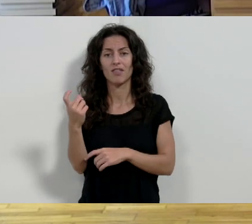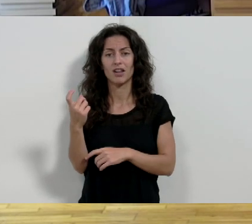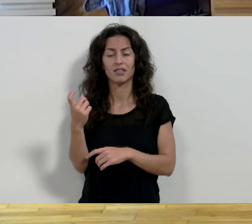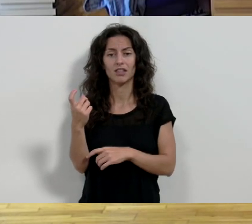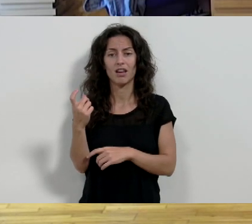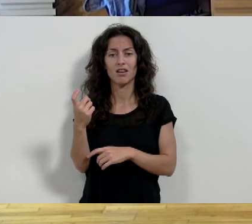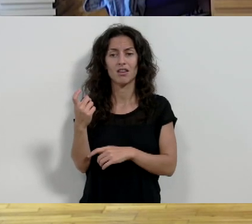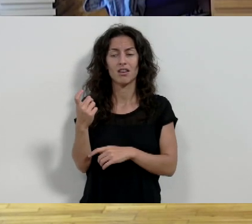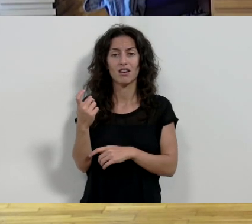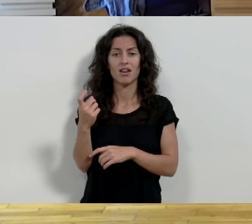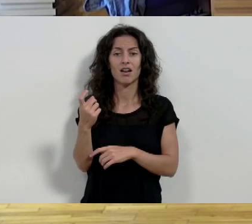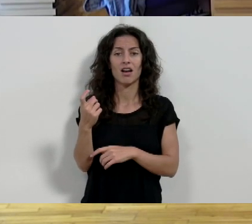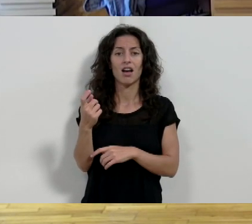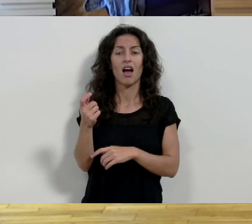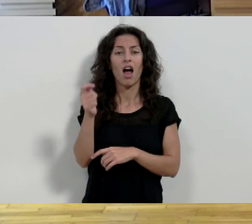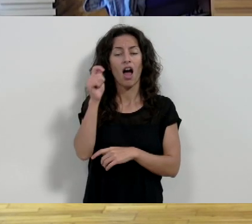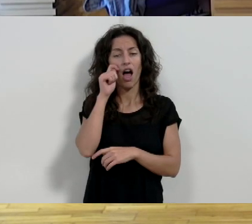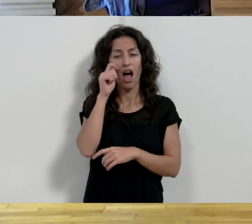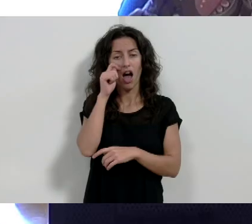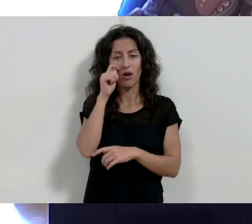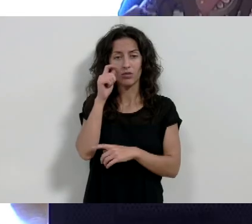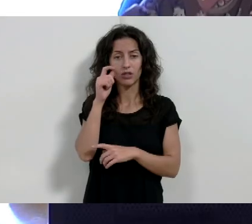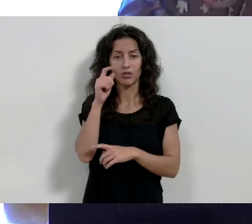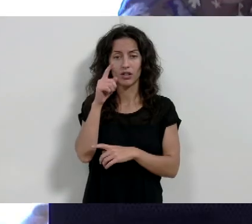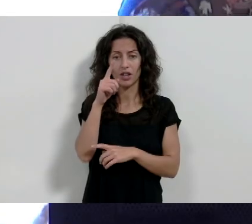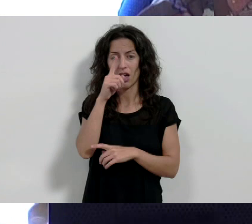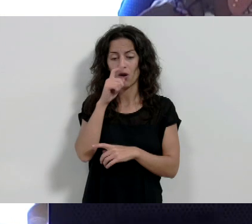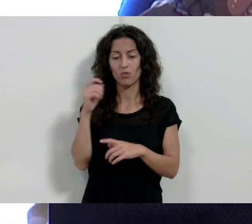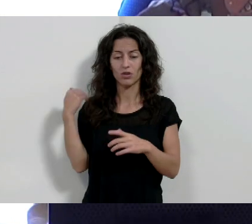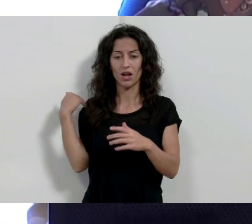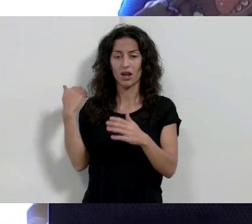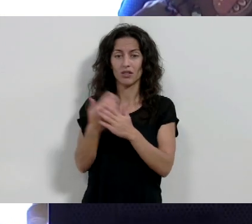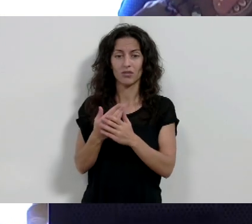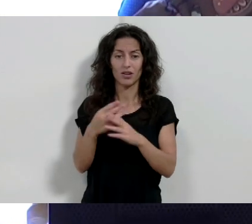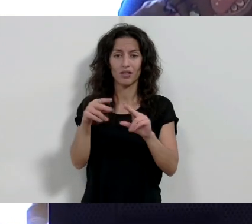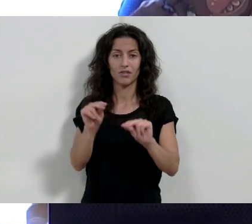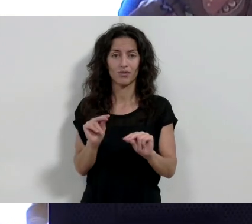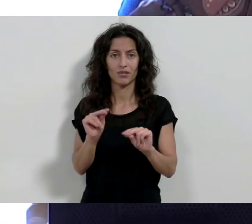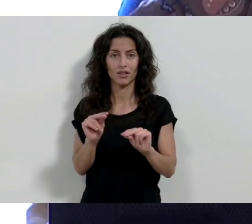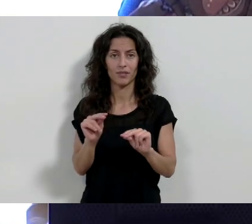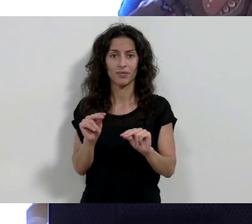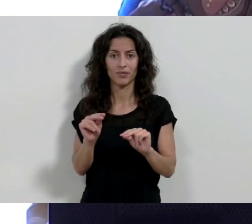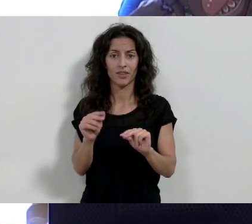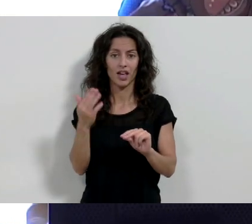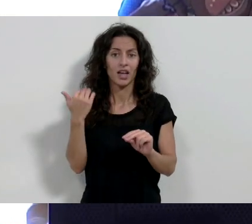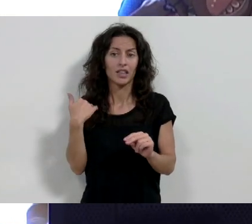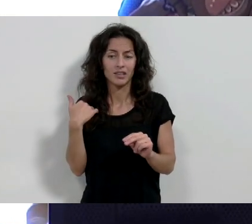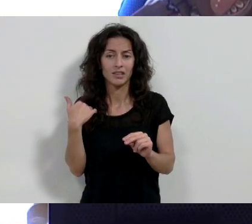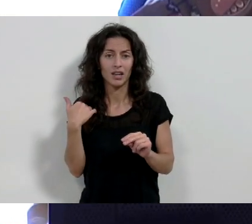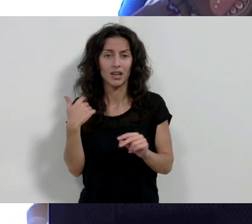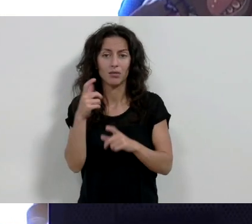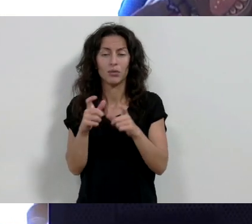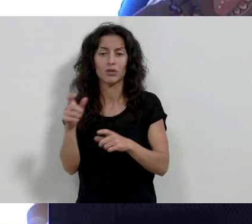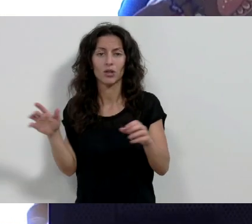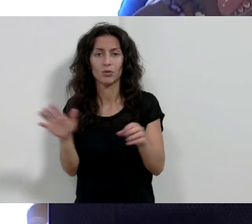año. Arréglenlo, que han tenido ya un año para poder tomar medidas. Que lo único que conocemos es que ayer en Junta de Gobierno lo que pasó es que